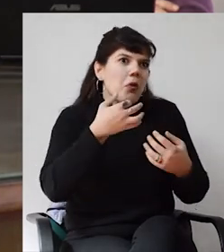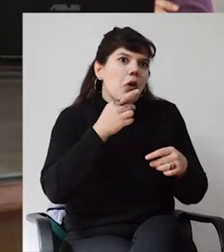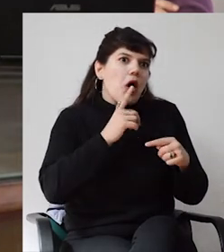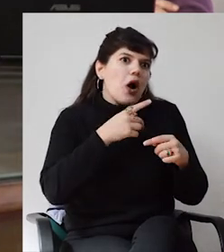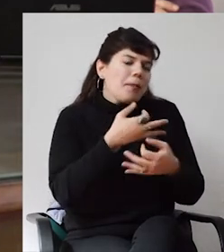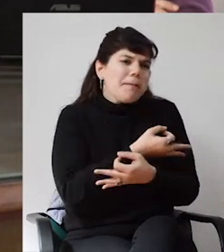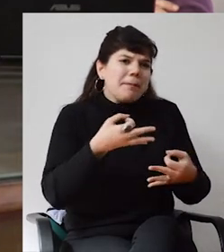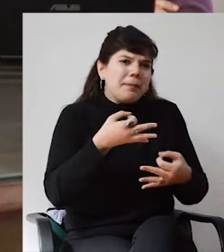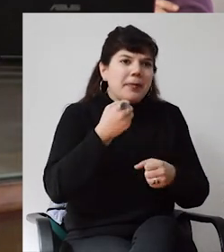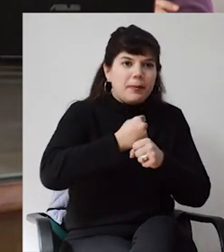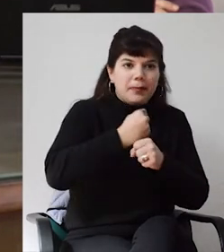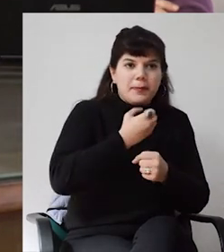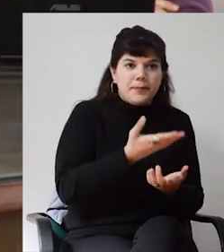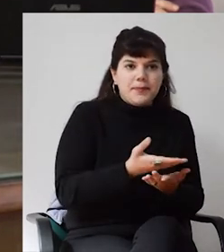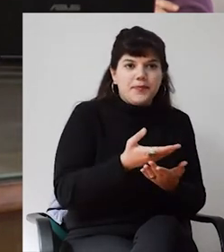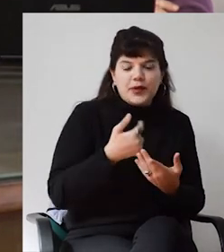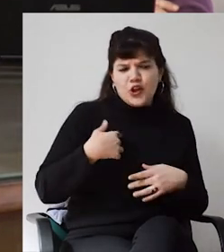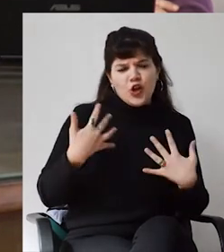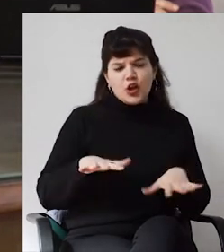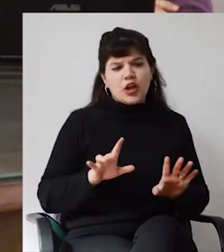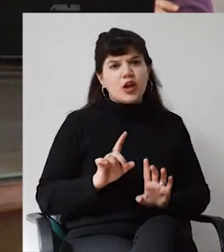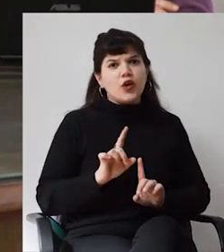muy buena funcionaria, que tampoco, no quiero